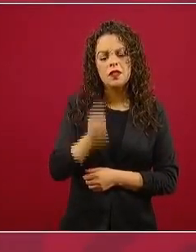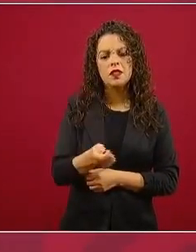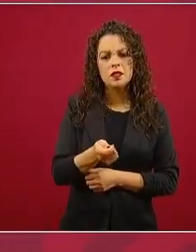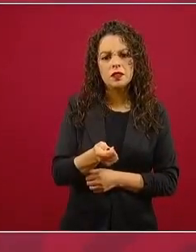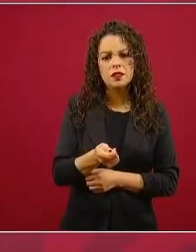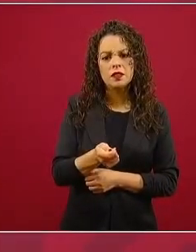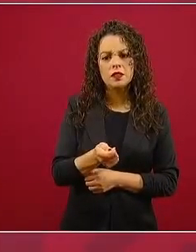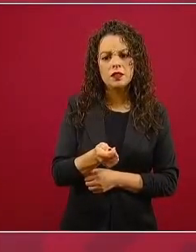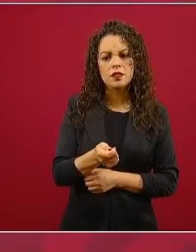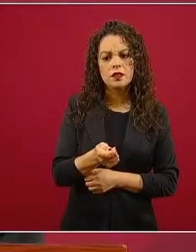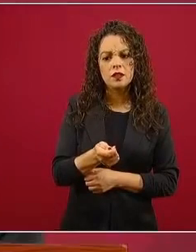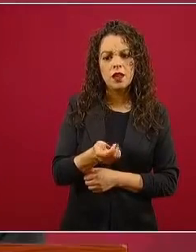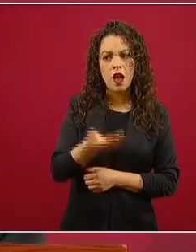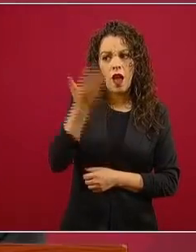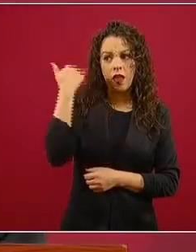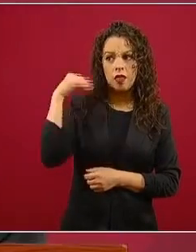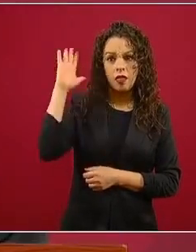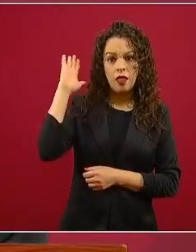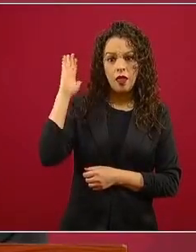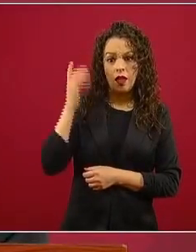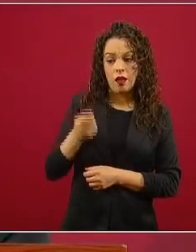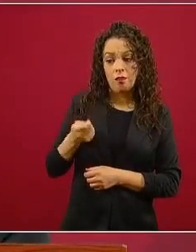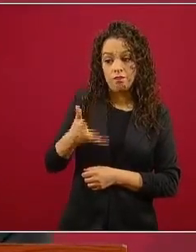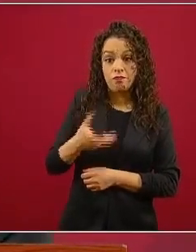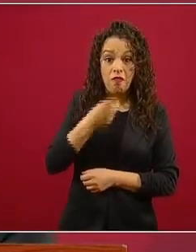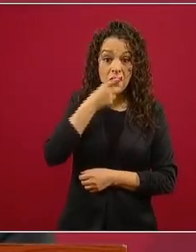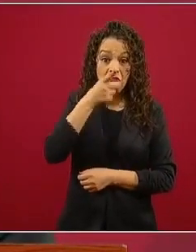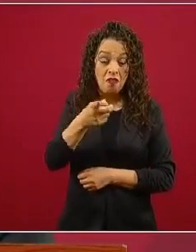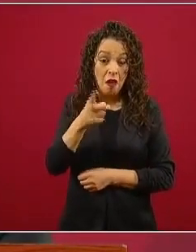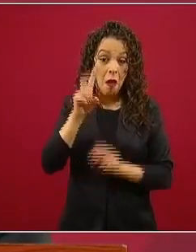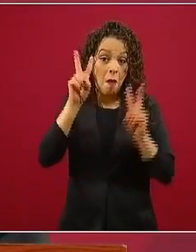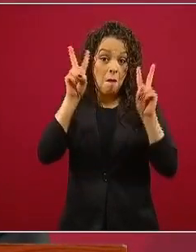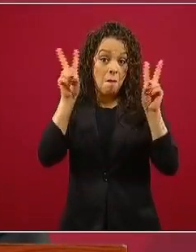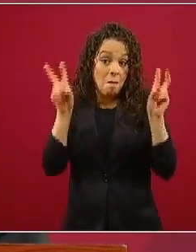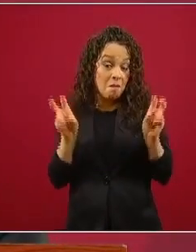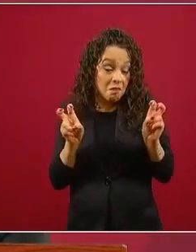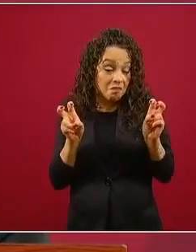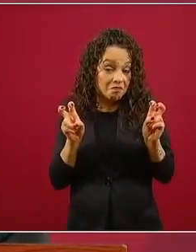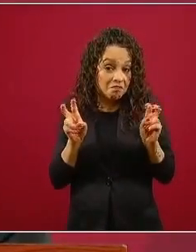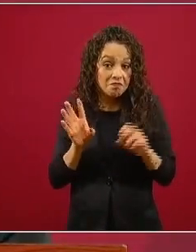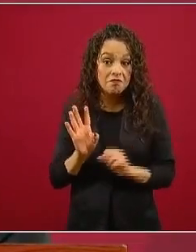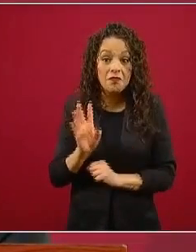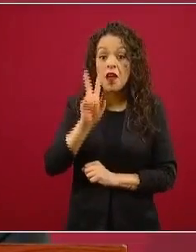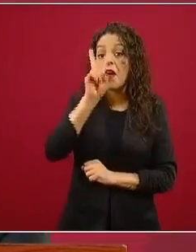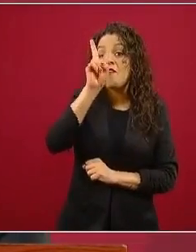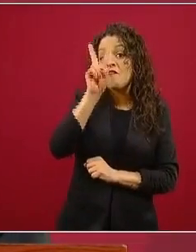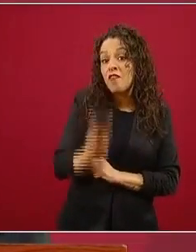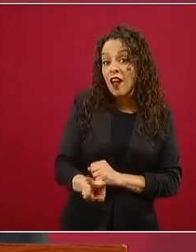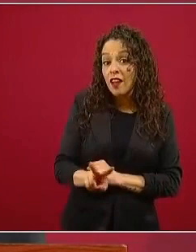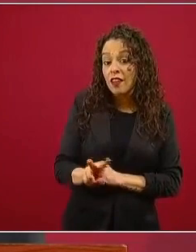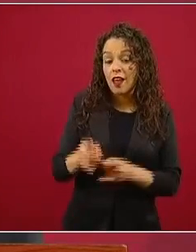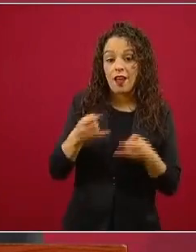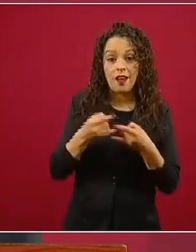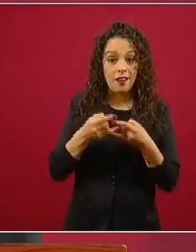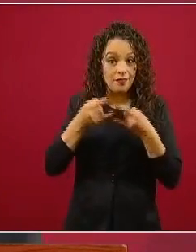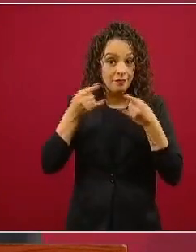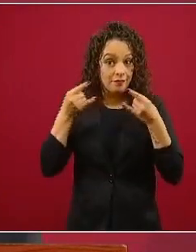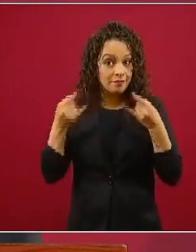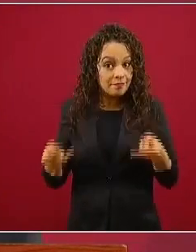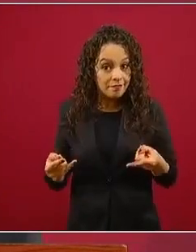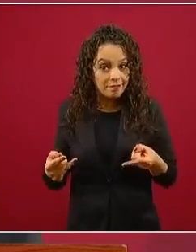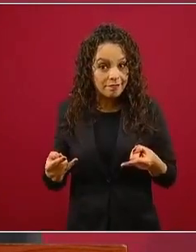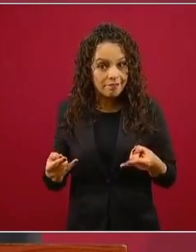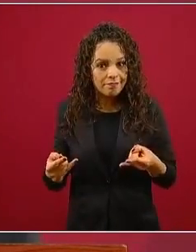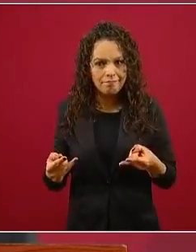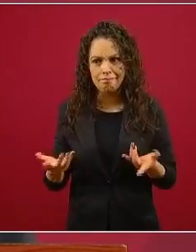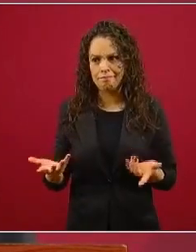llamó, entre comillas, verdad histórica, ¿no? O